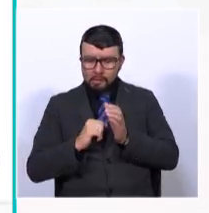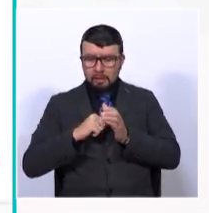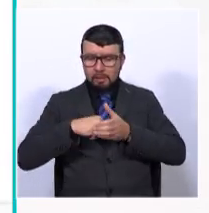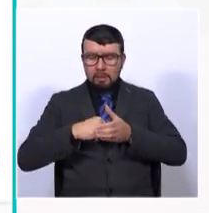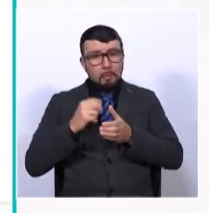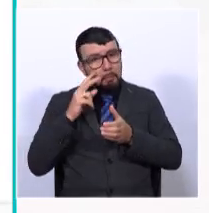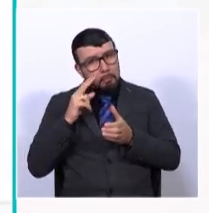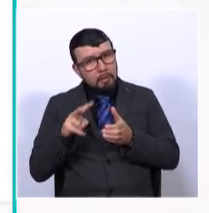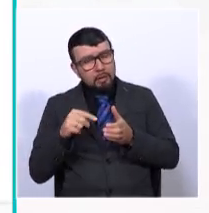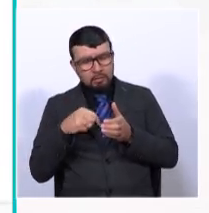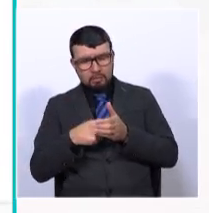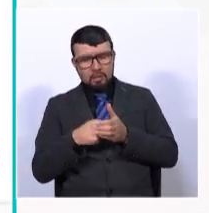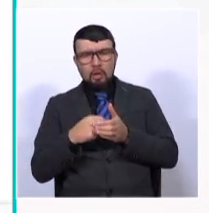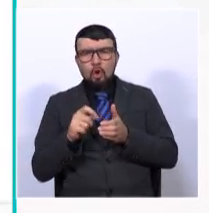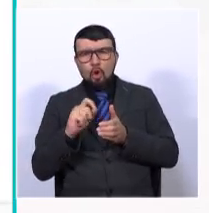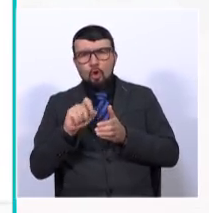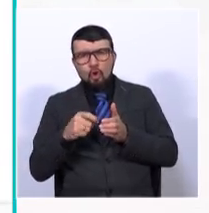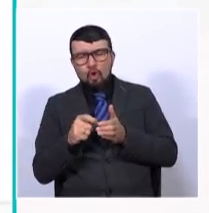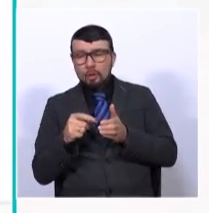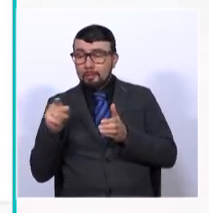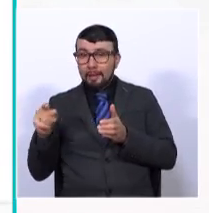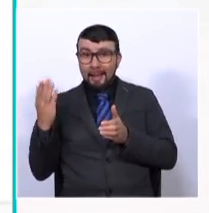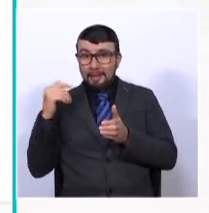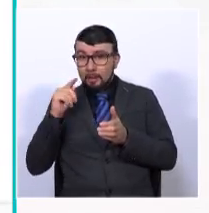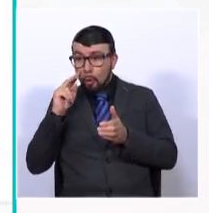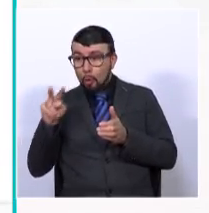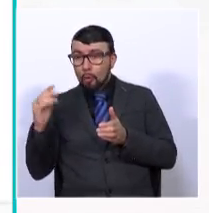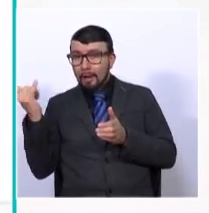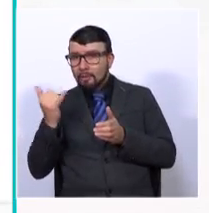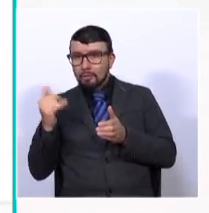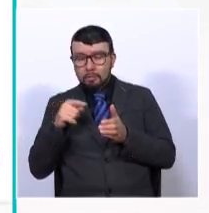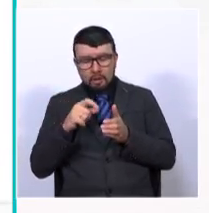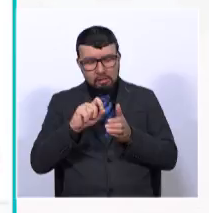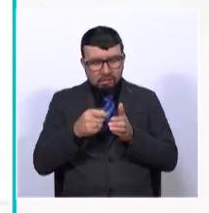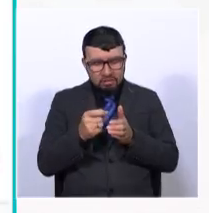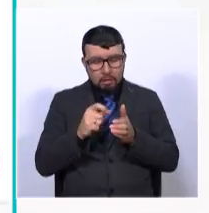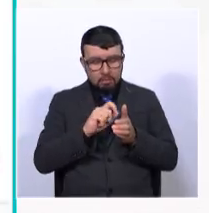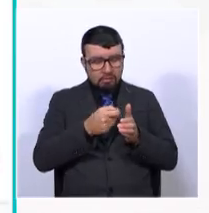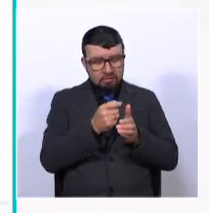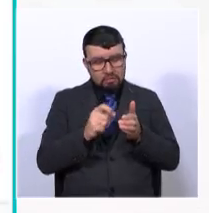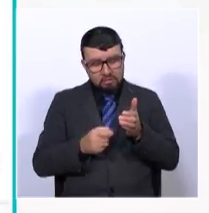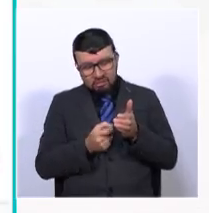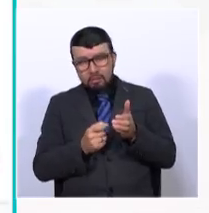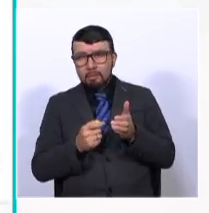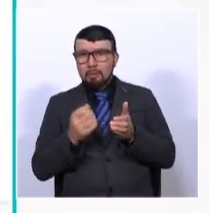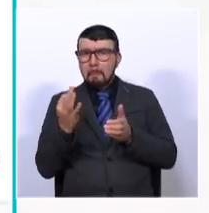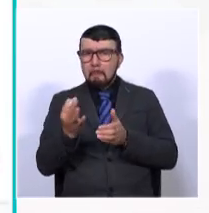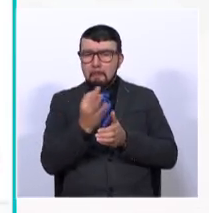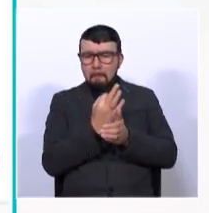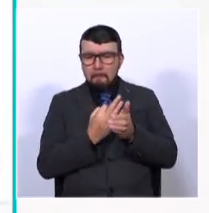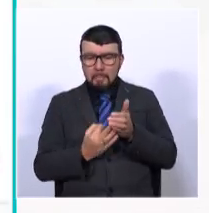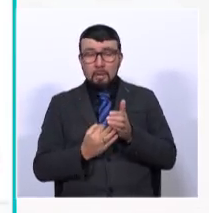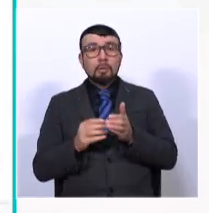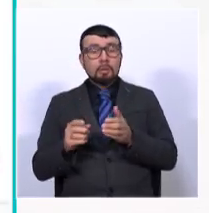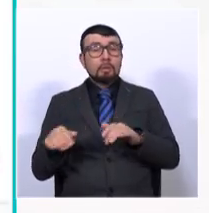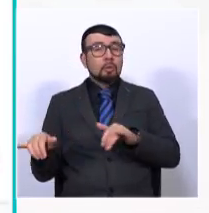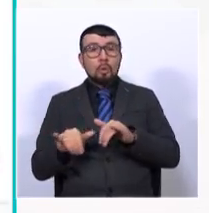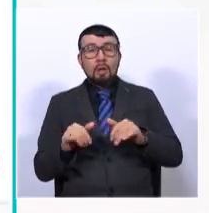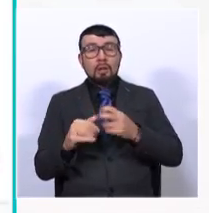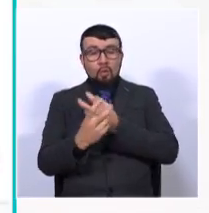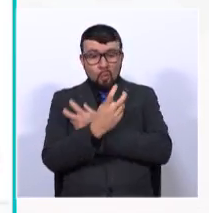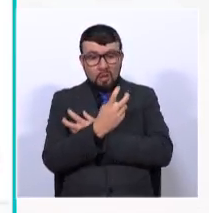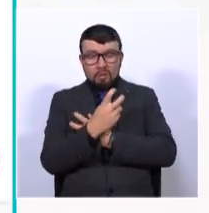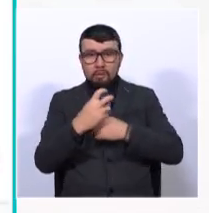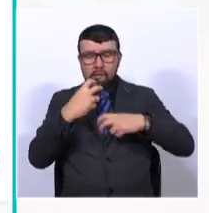que eso está como roto, esa cosita azul que nos mostraba ahora, ese cartílago, se desgastó. Entonces los huesos empiezan a chocar uno con